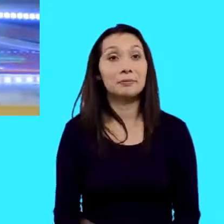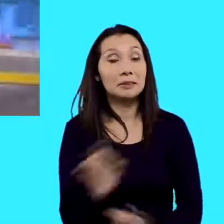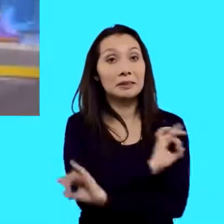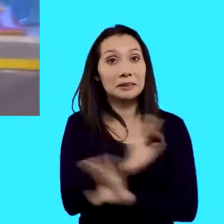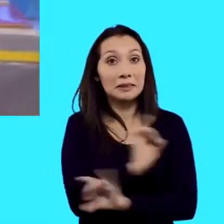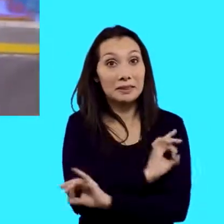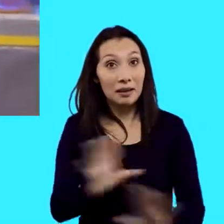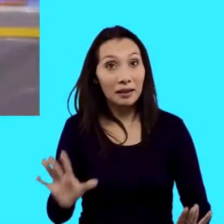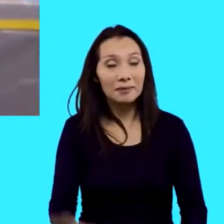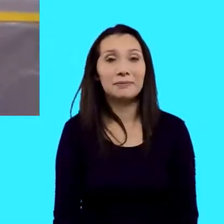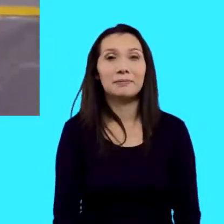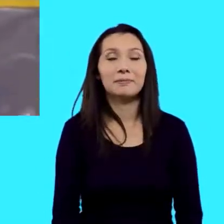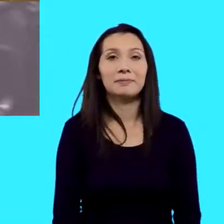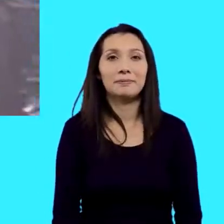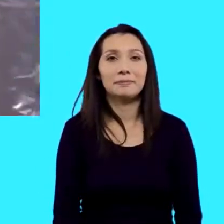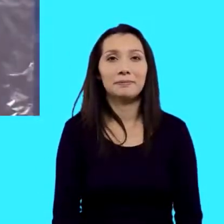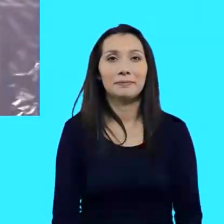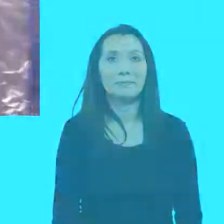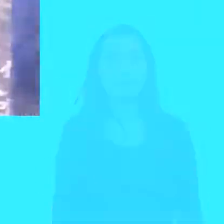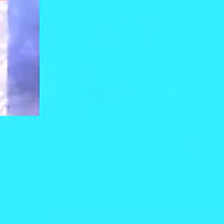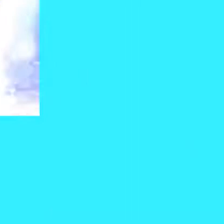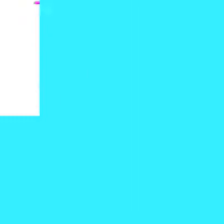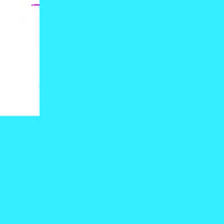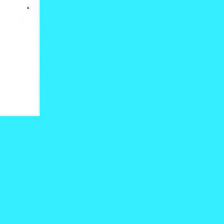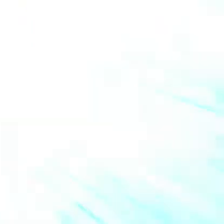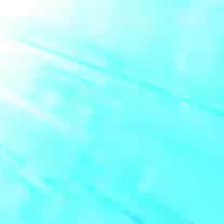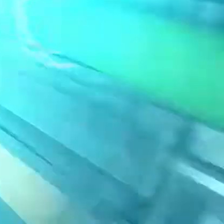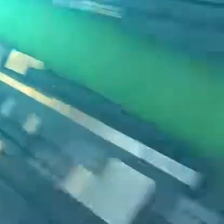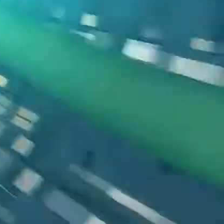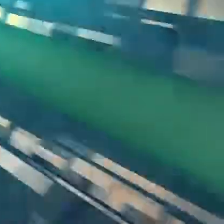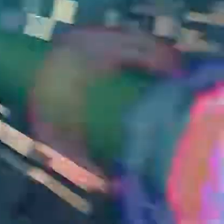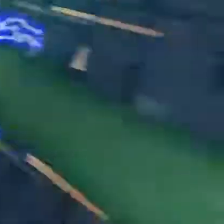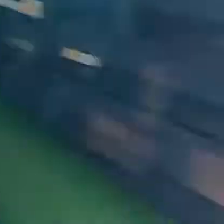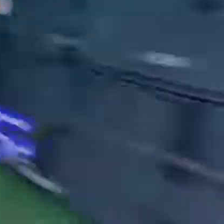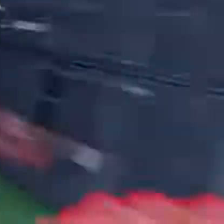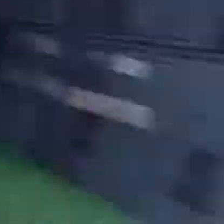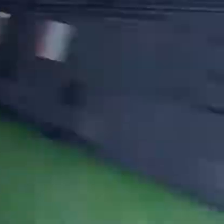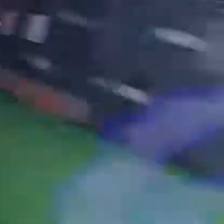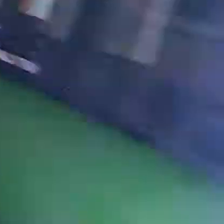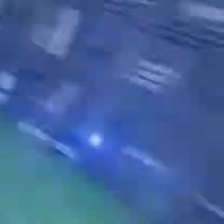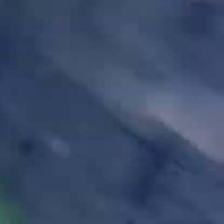¡Yapa, yapa, yapa! Selki se despide y aparecen los créditos finales.